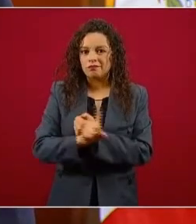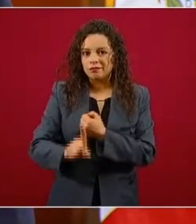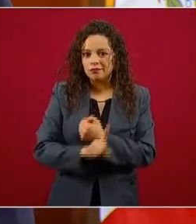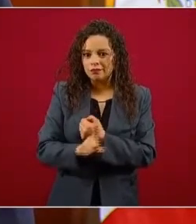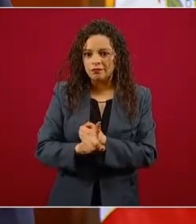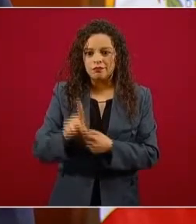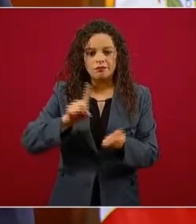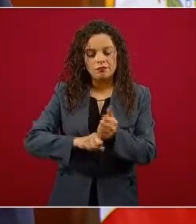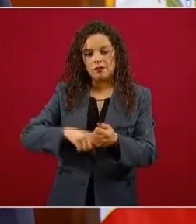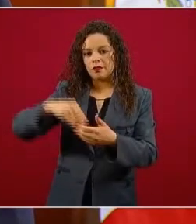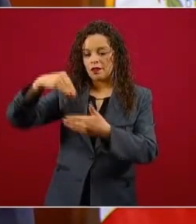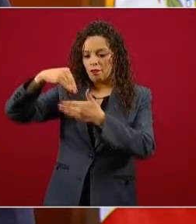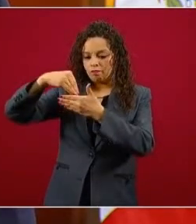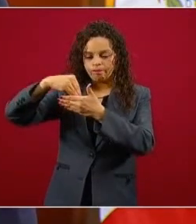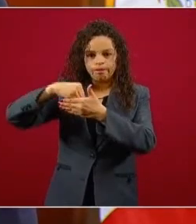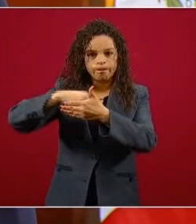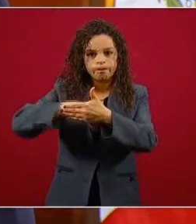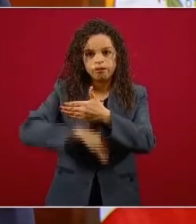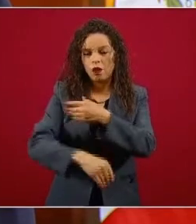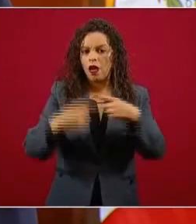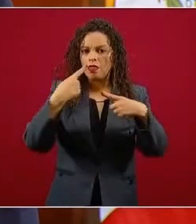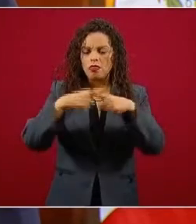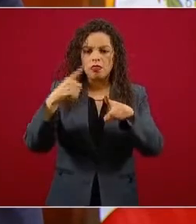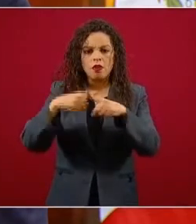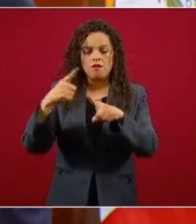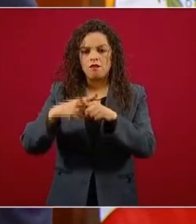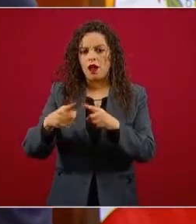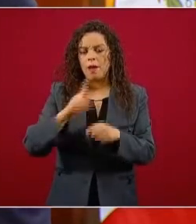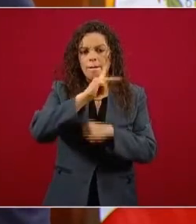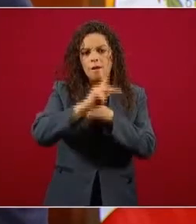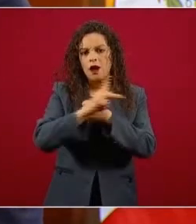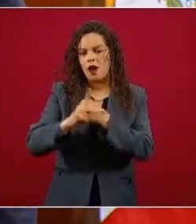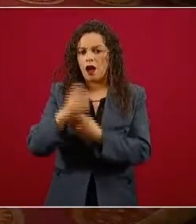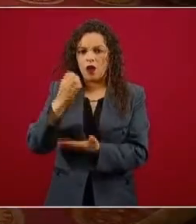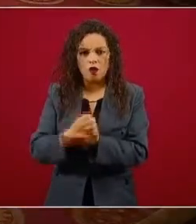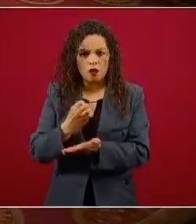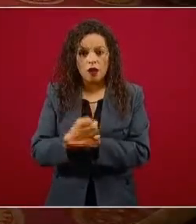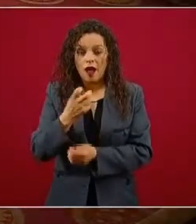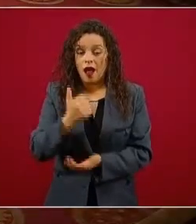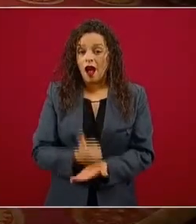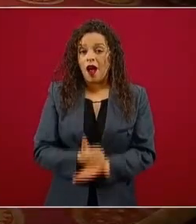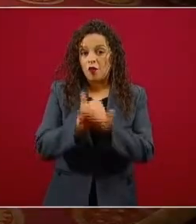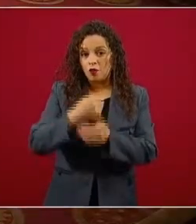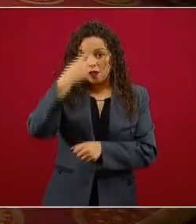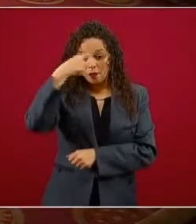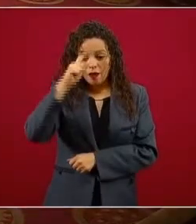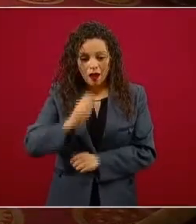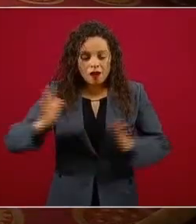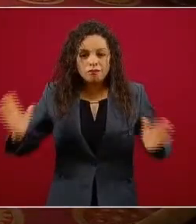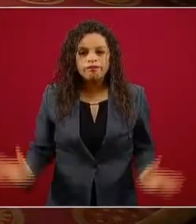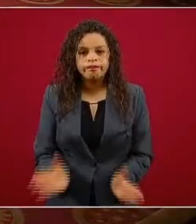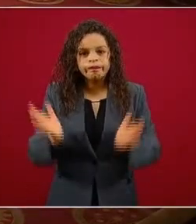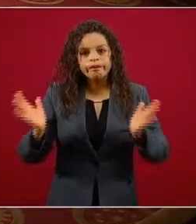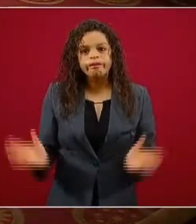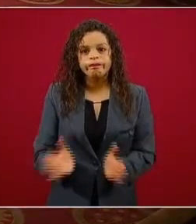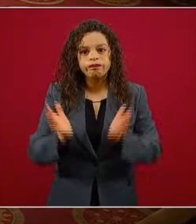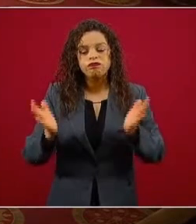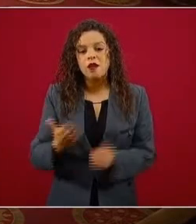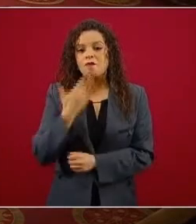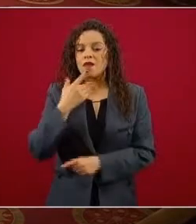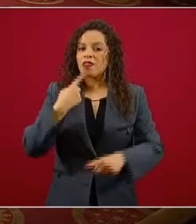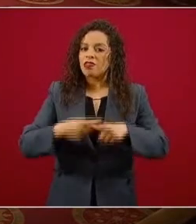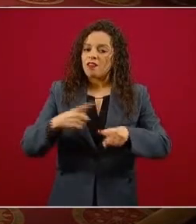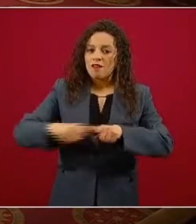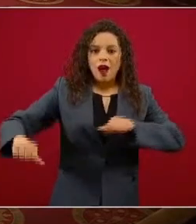las economías, nos ayudará a impulsar nuestras actividades productivas y a